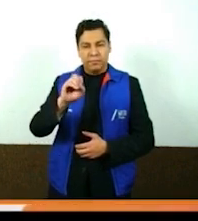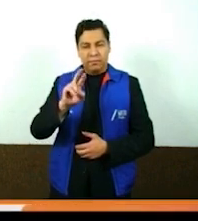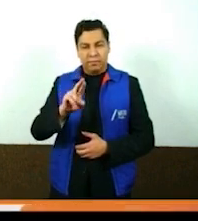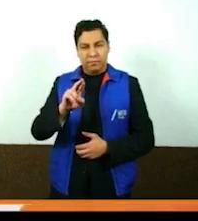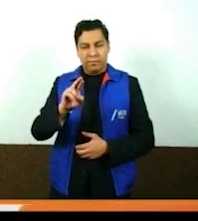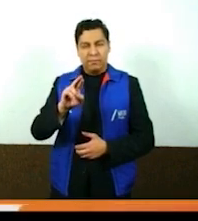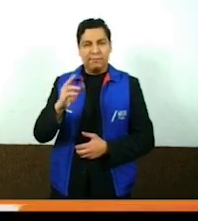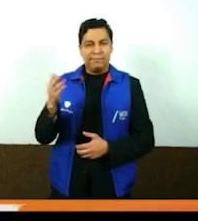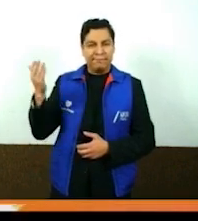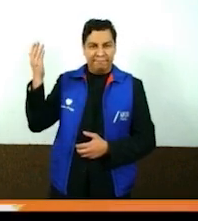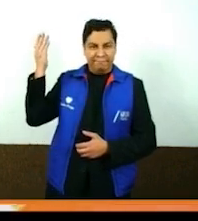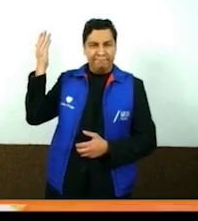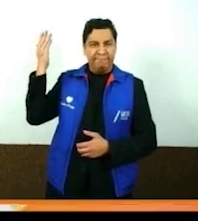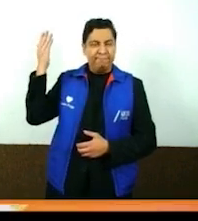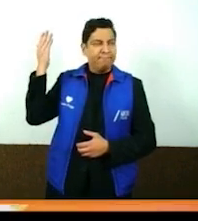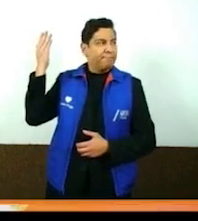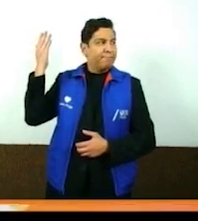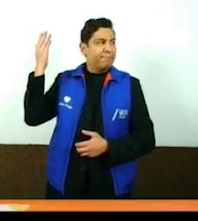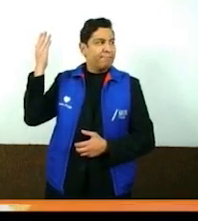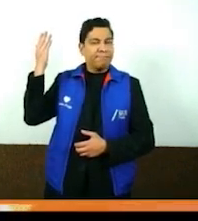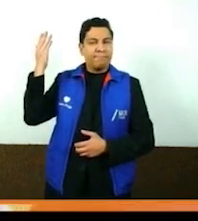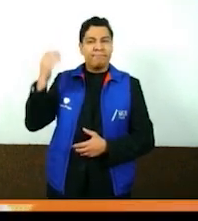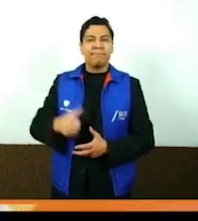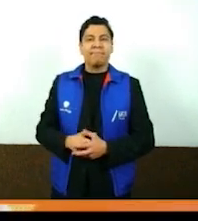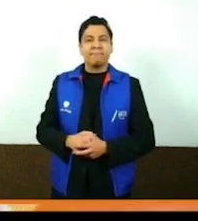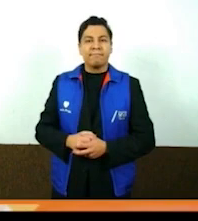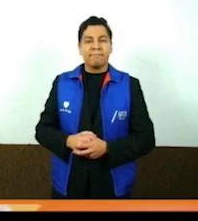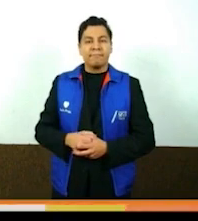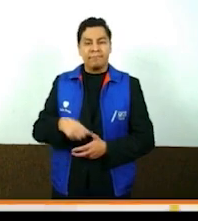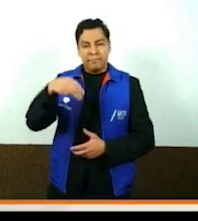Héctor Hernández Martínez.